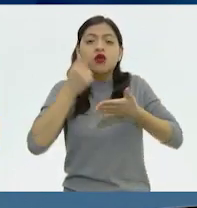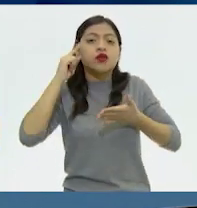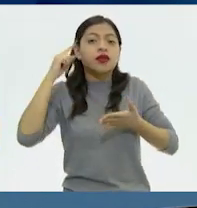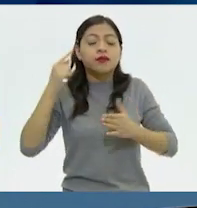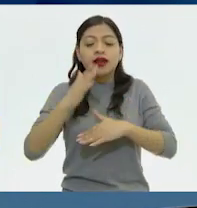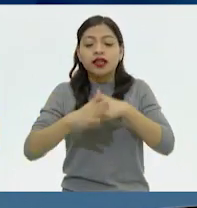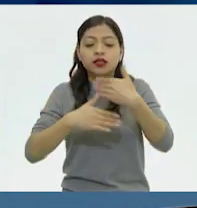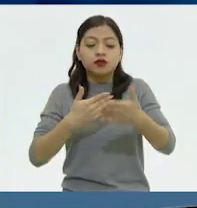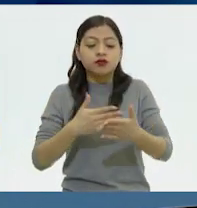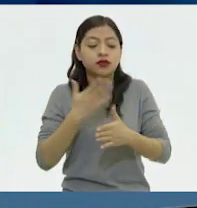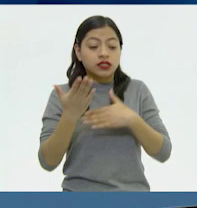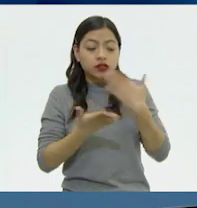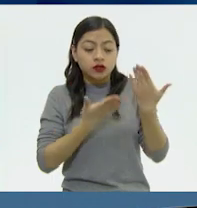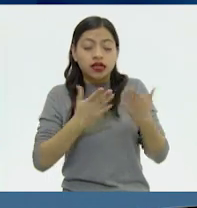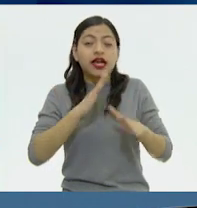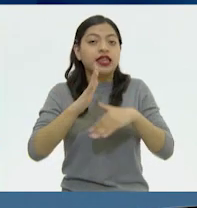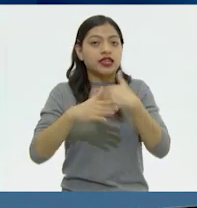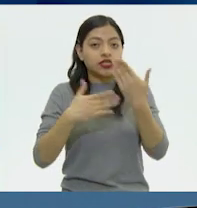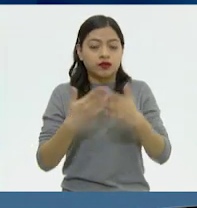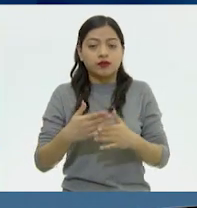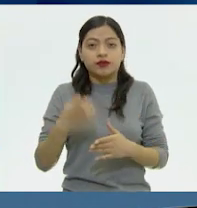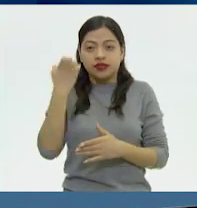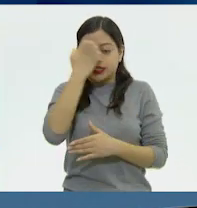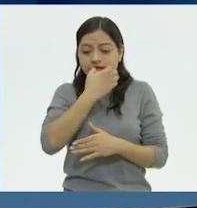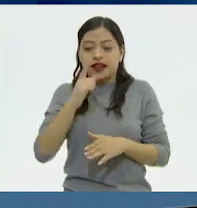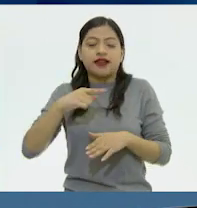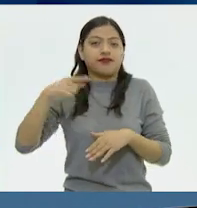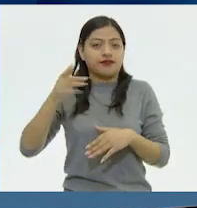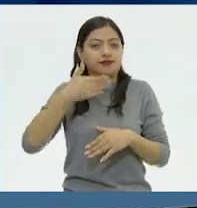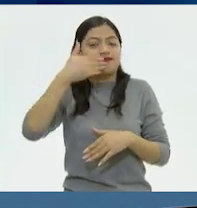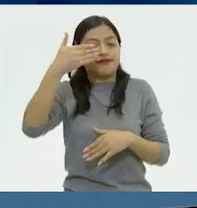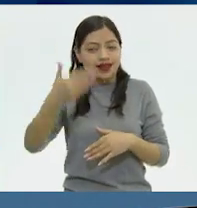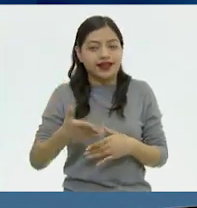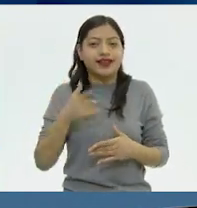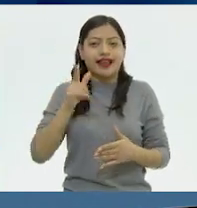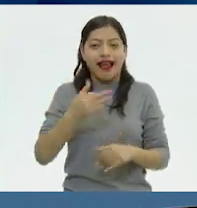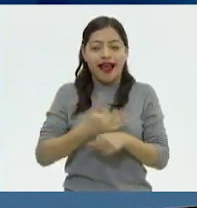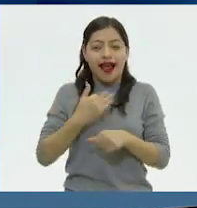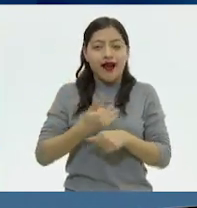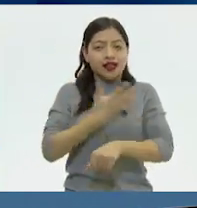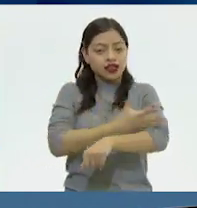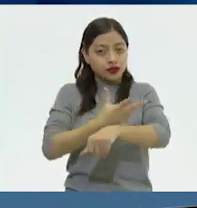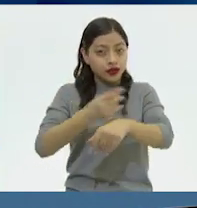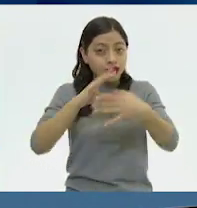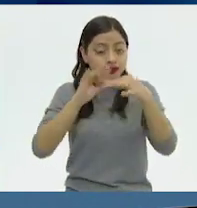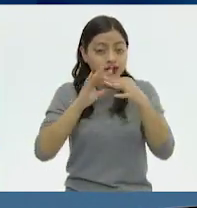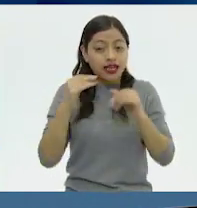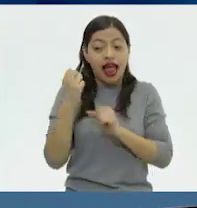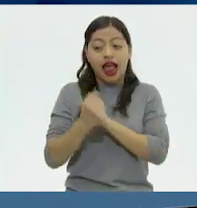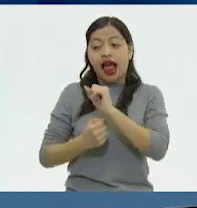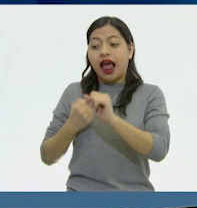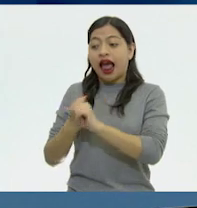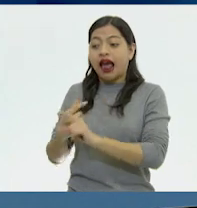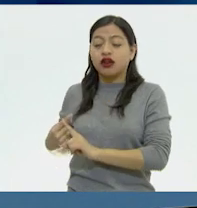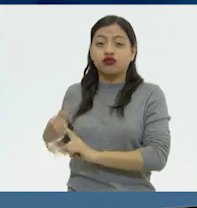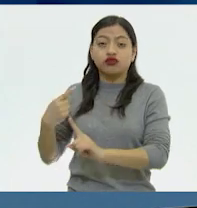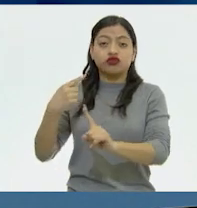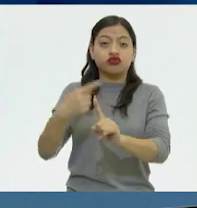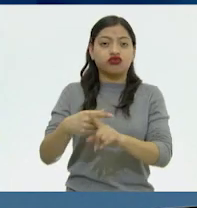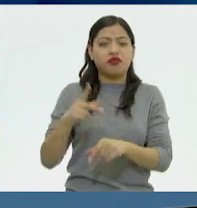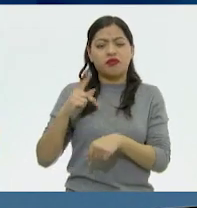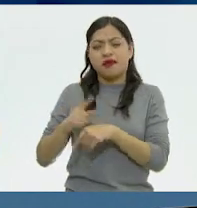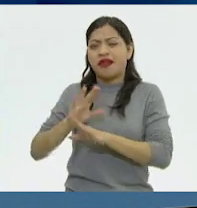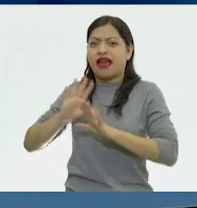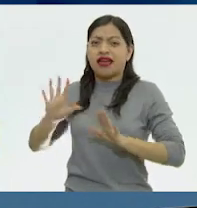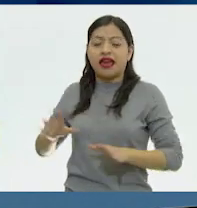resolución de exámenes. Y he de confesarles que, aunque ya hace varios años que cursé la educación primaria,